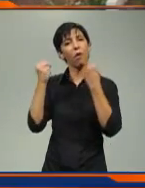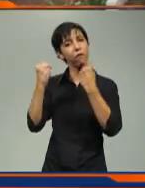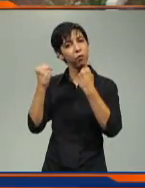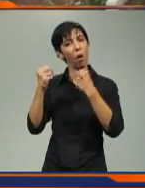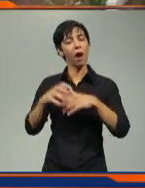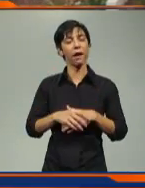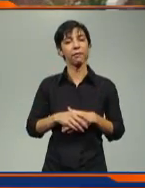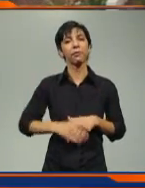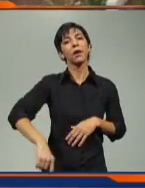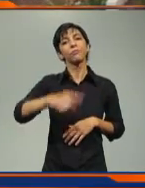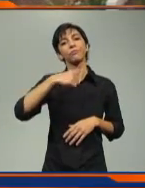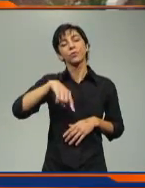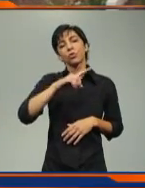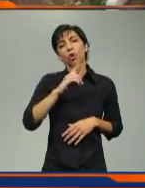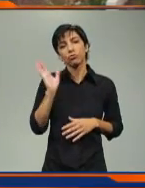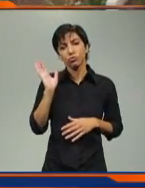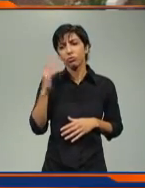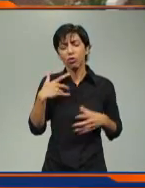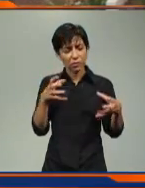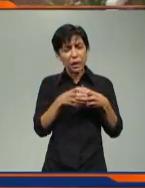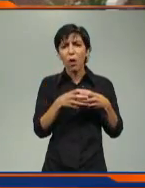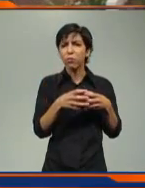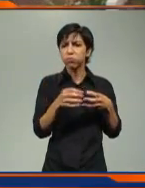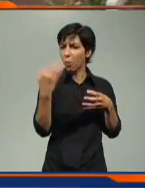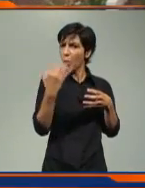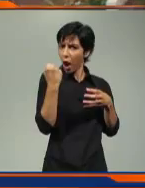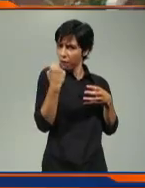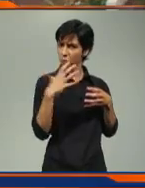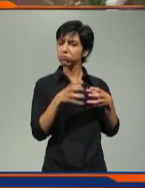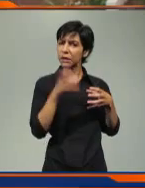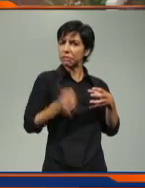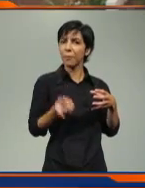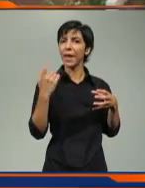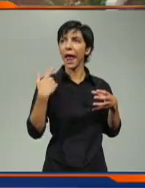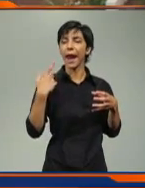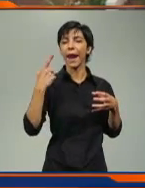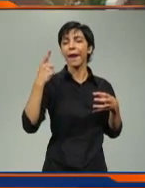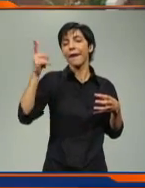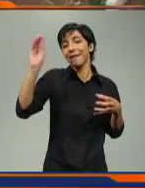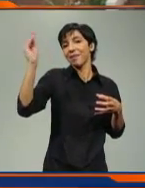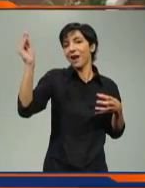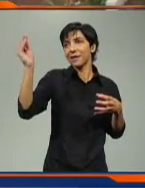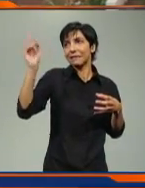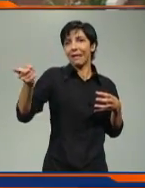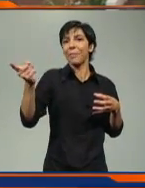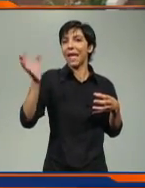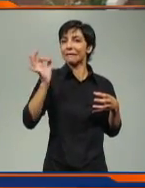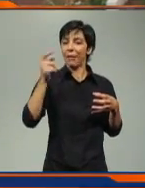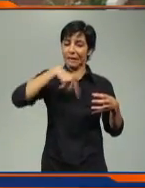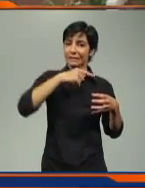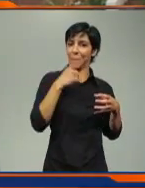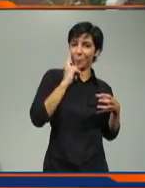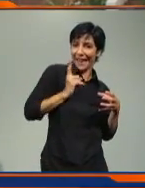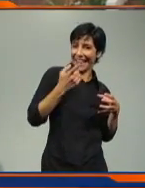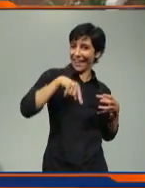Si bien nosotros tenemos un equipo fuerte y ellos también están esperando de nosotros un rival peligroso, es